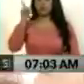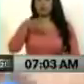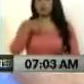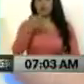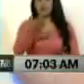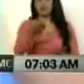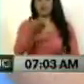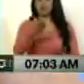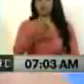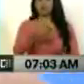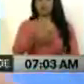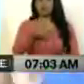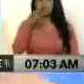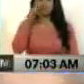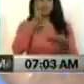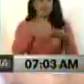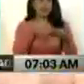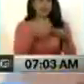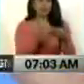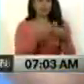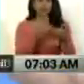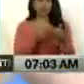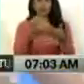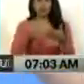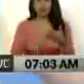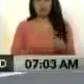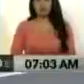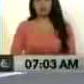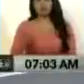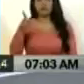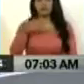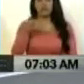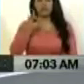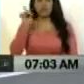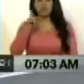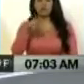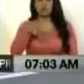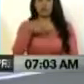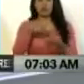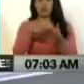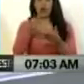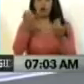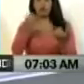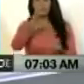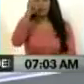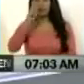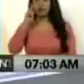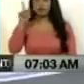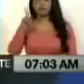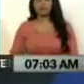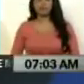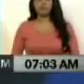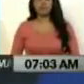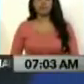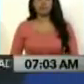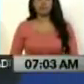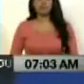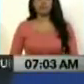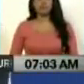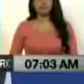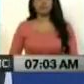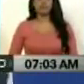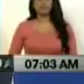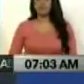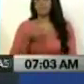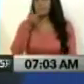lo puede observar allí el día de hoy. Está bastante interesante, así que lo recomiendo. Vamos entonces con Verónica Chacón. Malísimo el